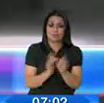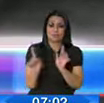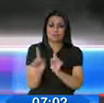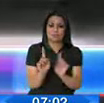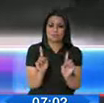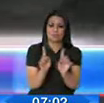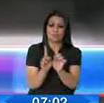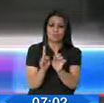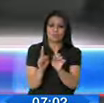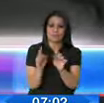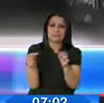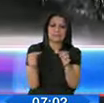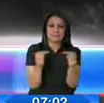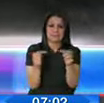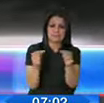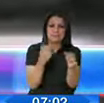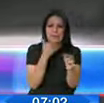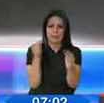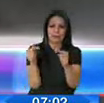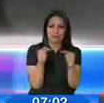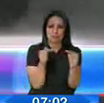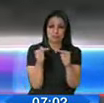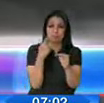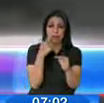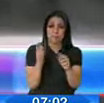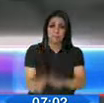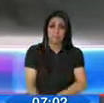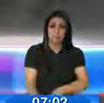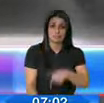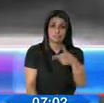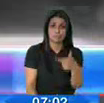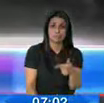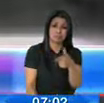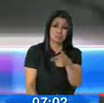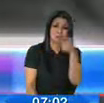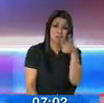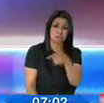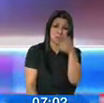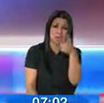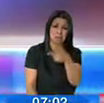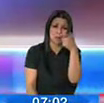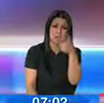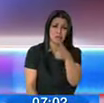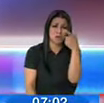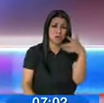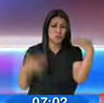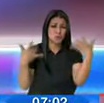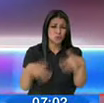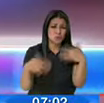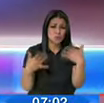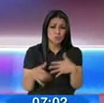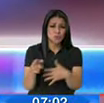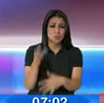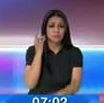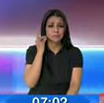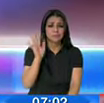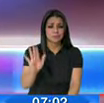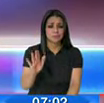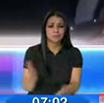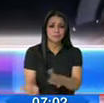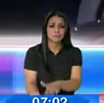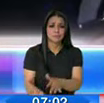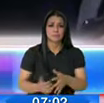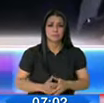luego de intercambiar algunas palabras, habría sacado una pistola descargando más de una docena de proyectiles sobre la humanidad de la